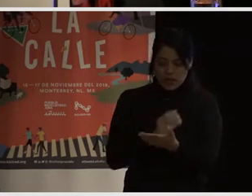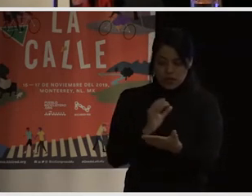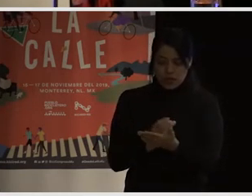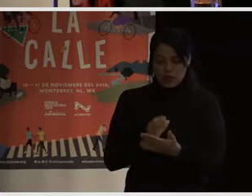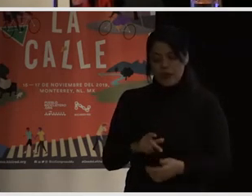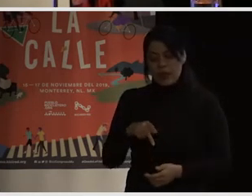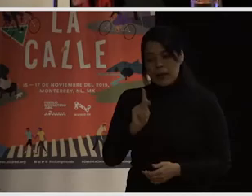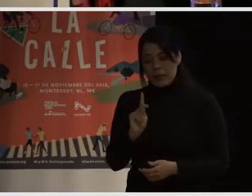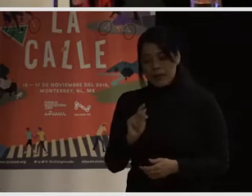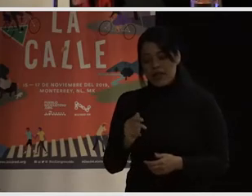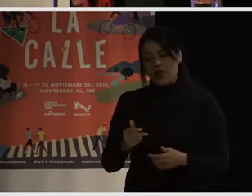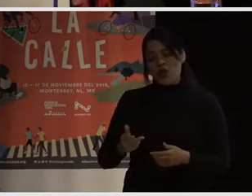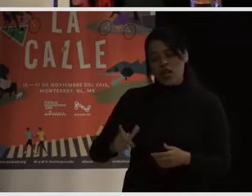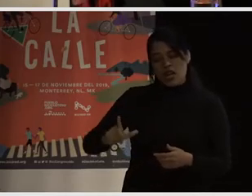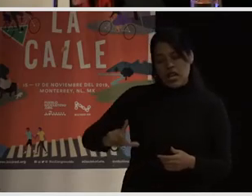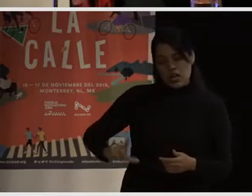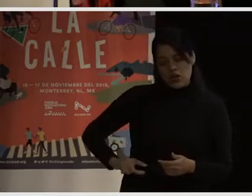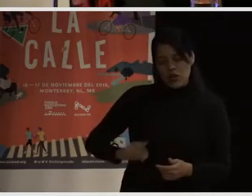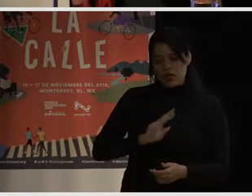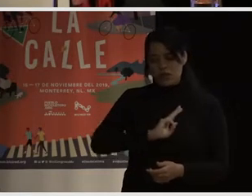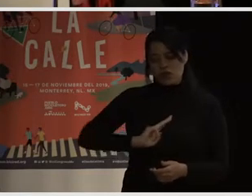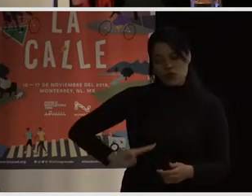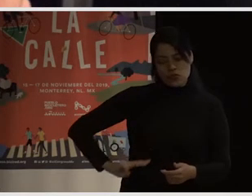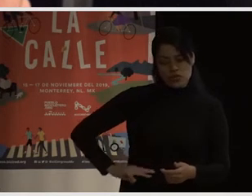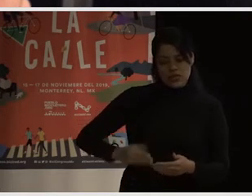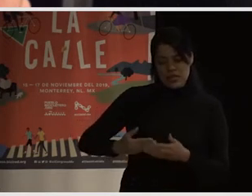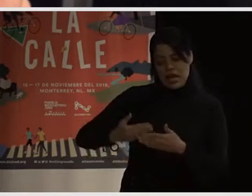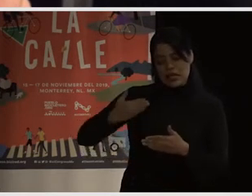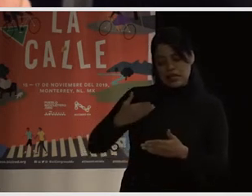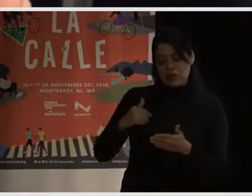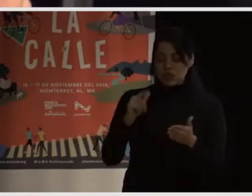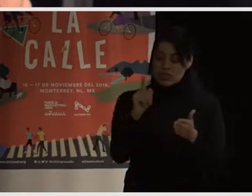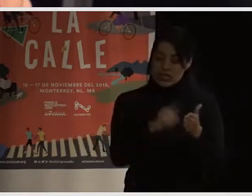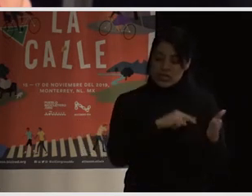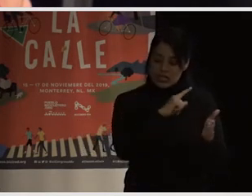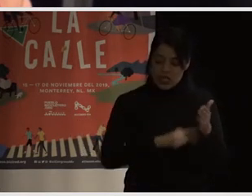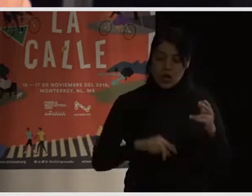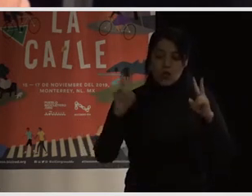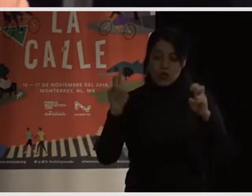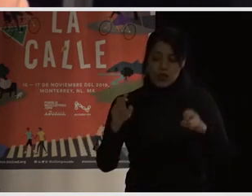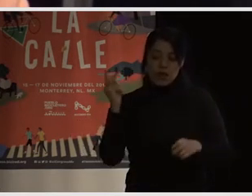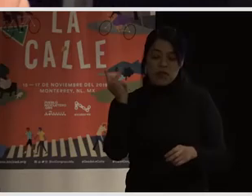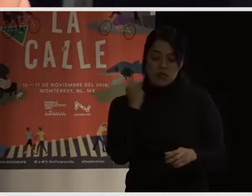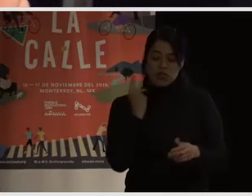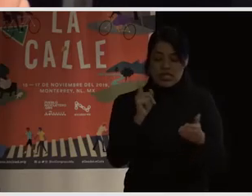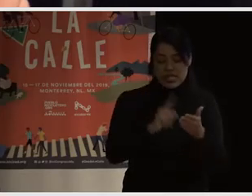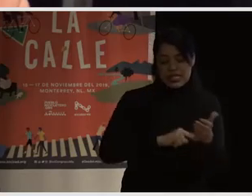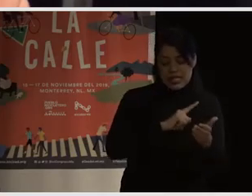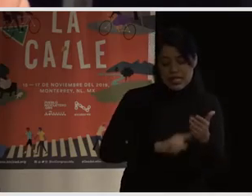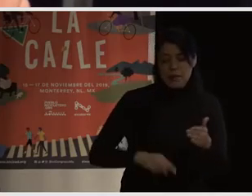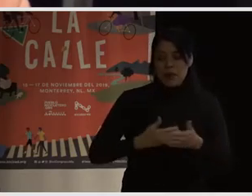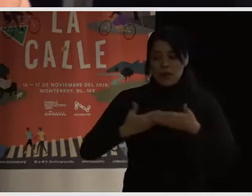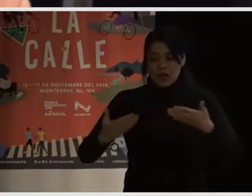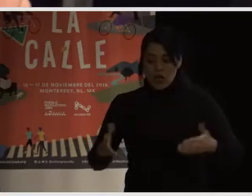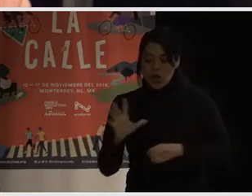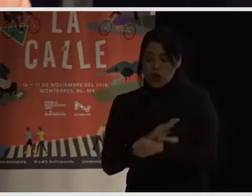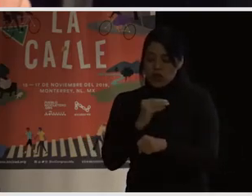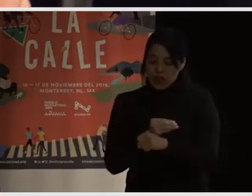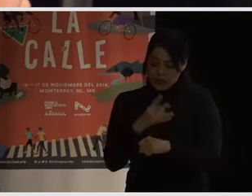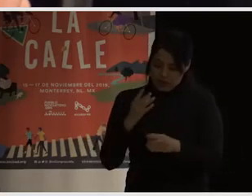en las administraciones anteriores por temas nuevamente políticos se cancela volvemos a crearlo se crea una dirección de